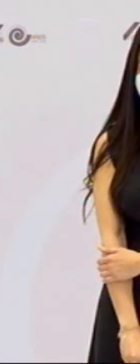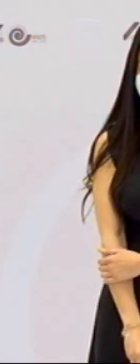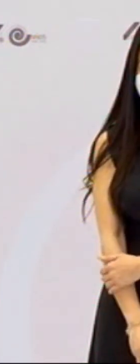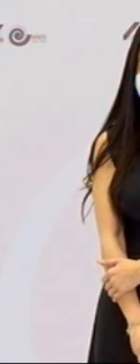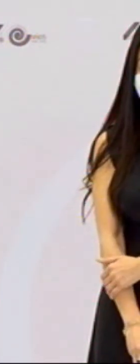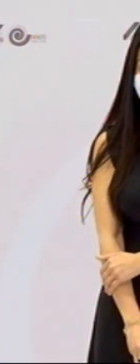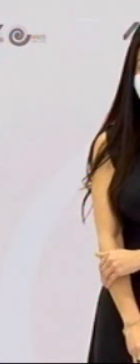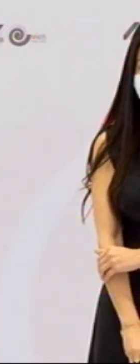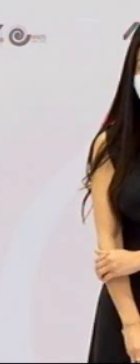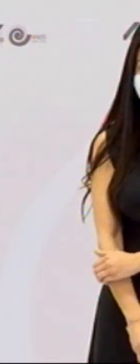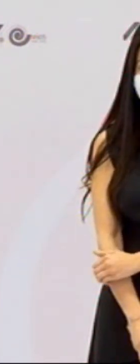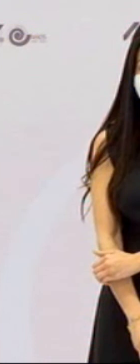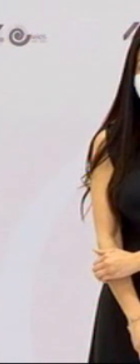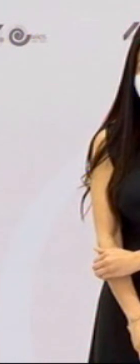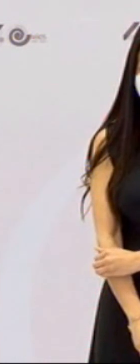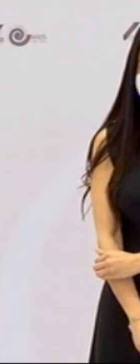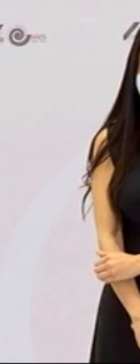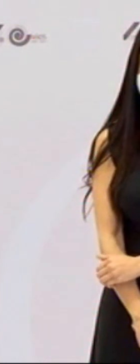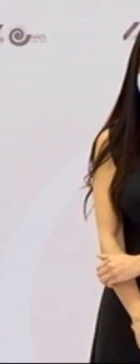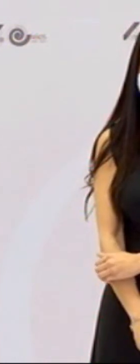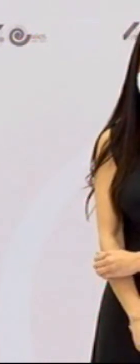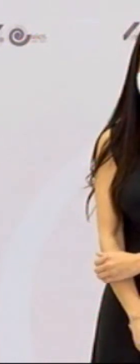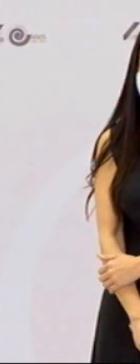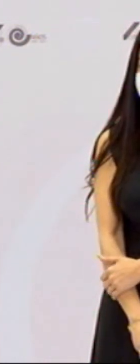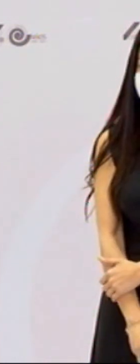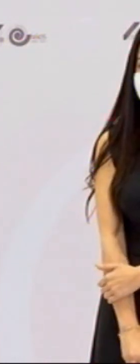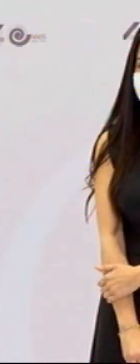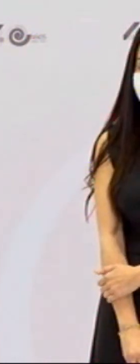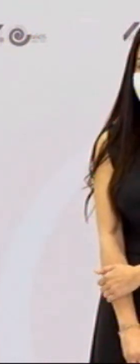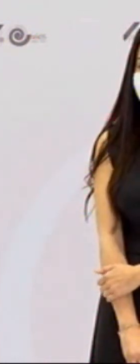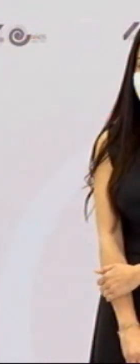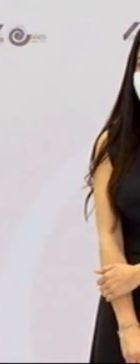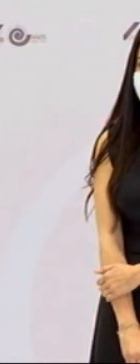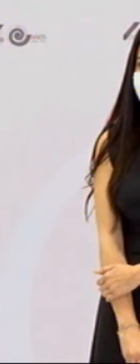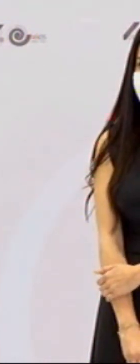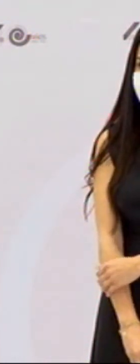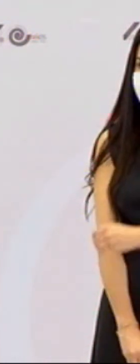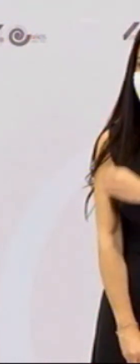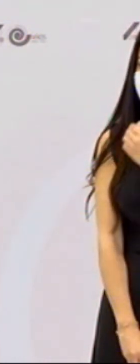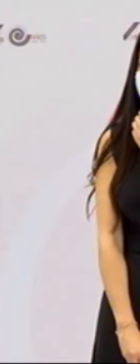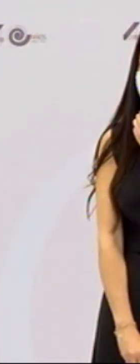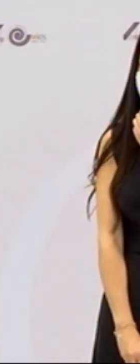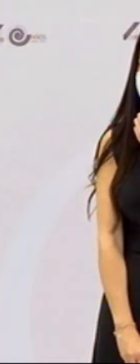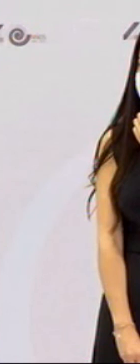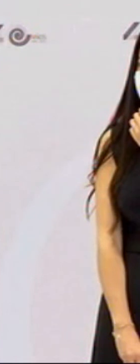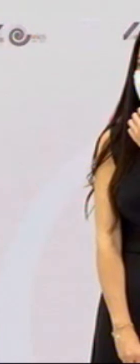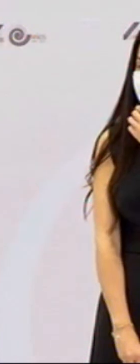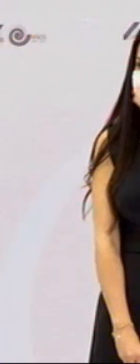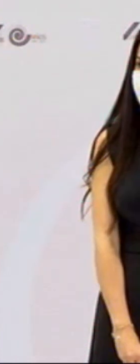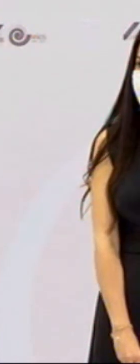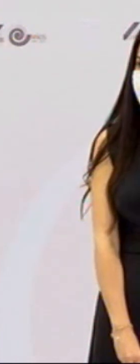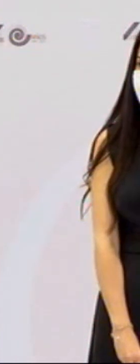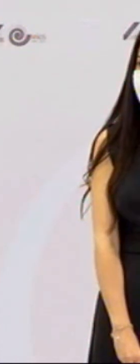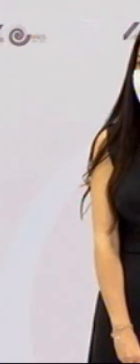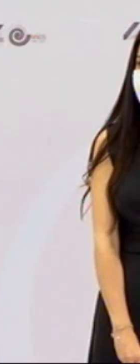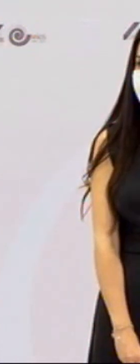podemos incorporarnos mucho más a las actividades productivas. En segundo lugar, también hizo referencia a que hay un